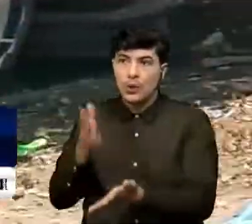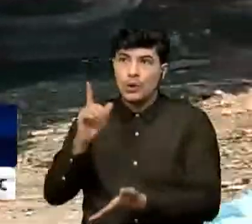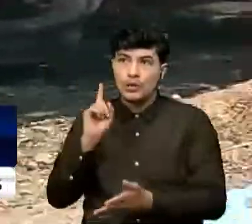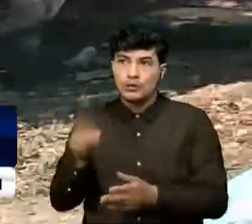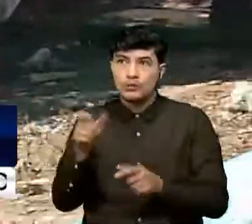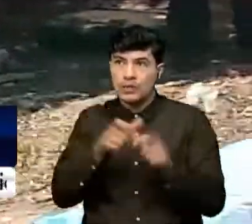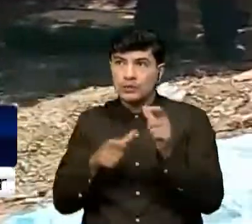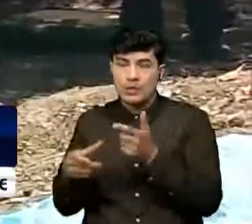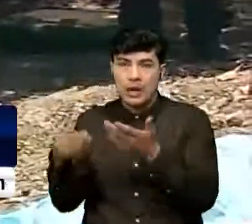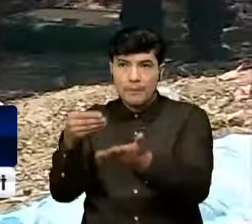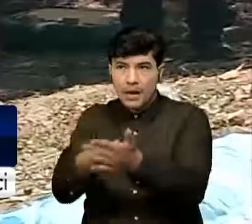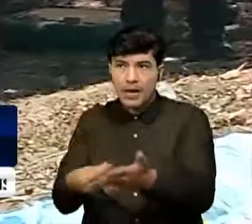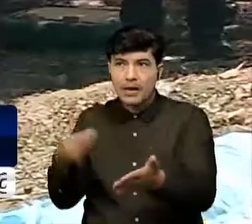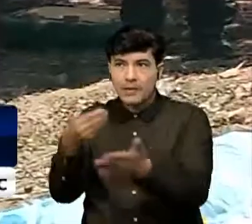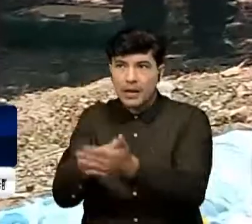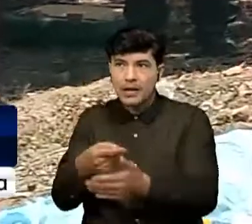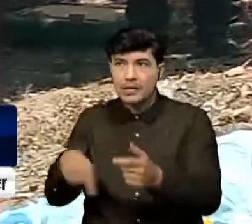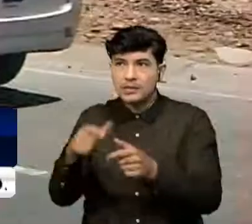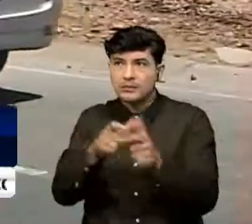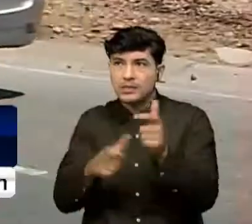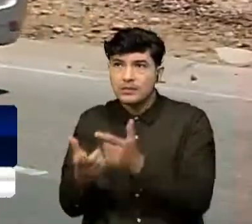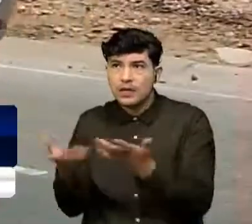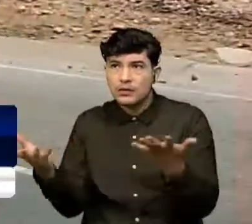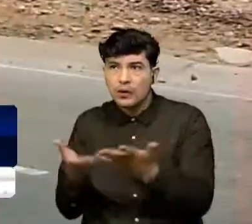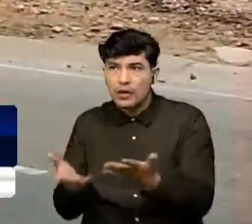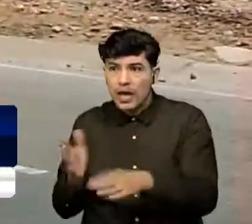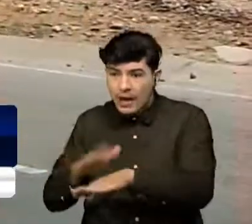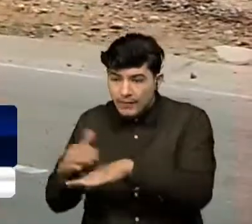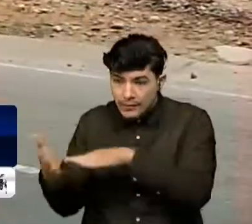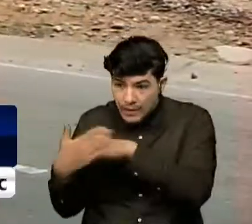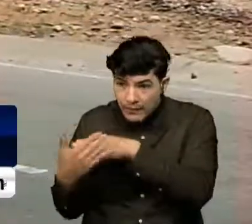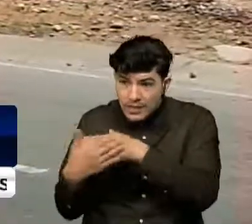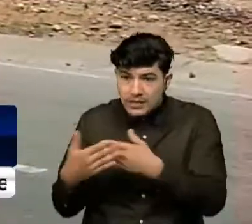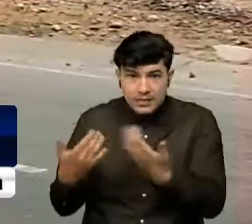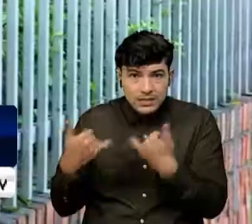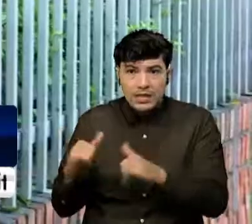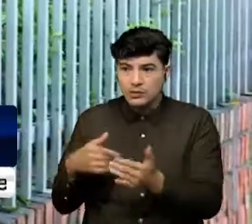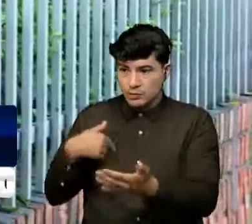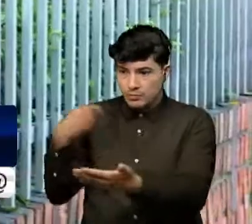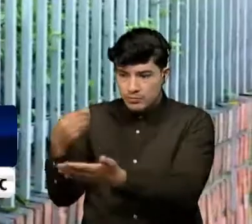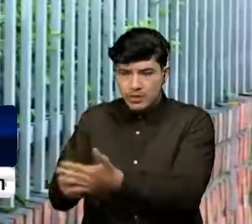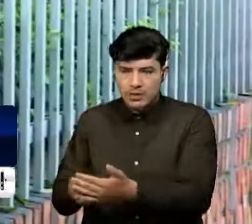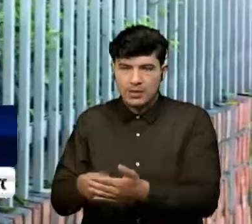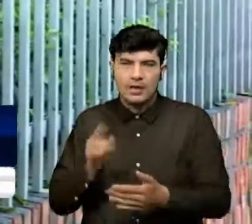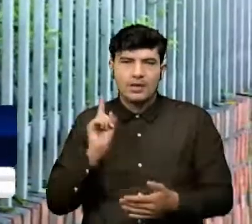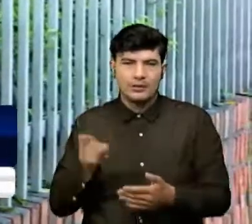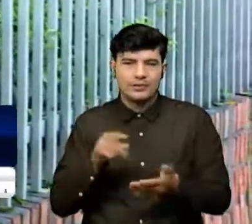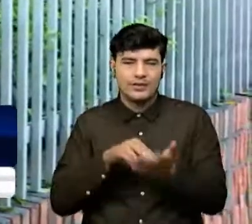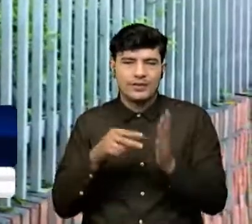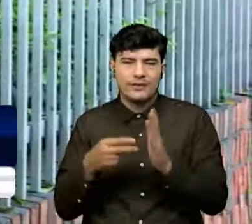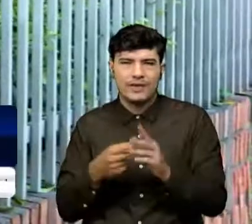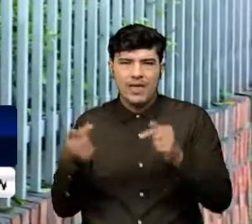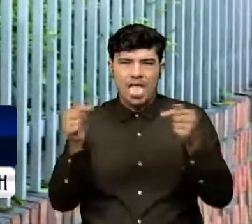conductores paguen a las personas que les avisen dónde se presentan estos accidentes. Digamos que es una competencia